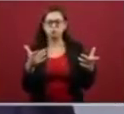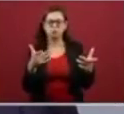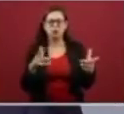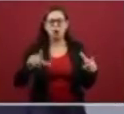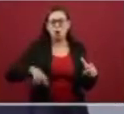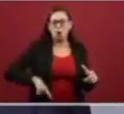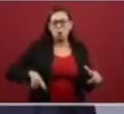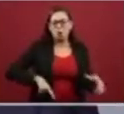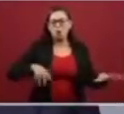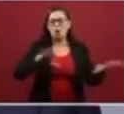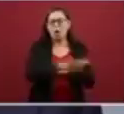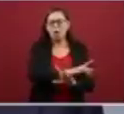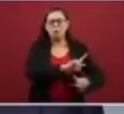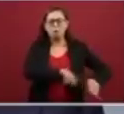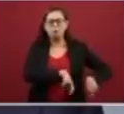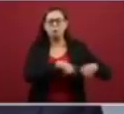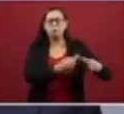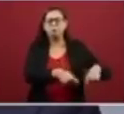de gobierno,